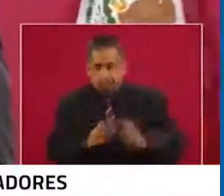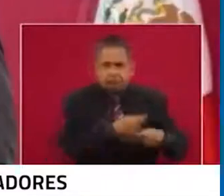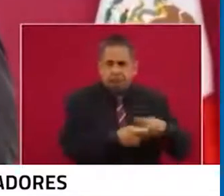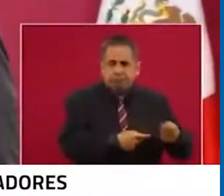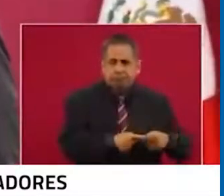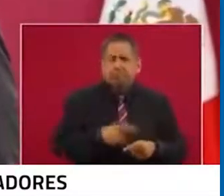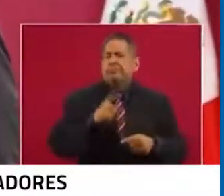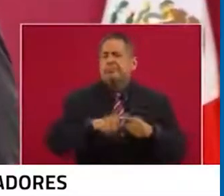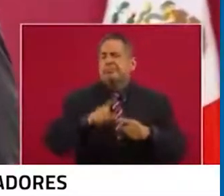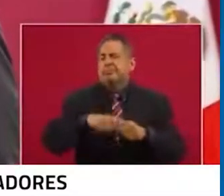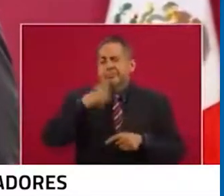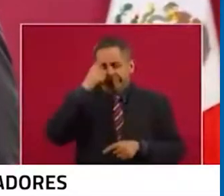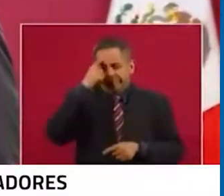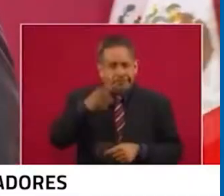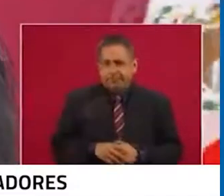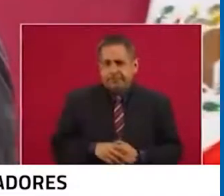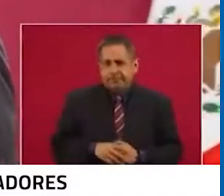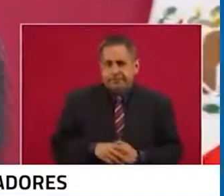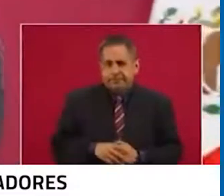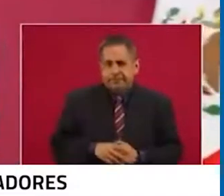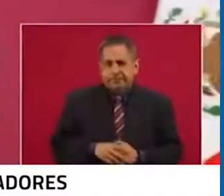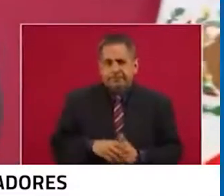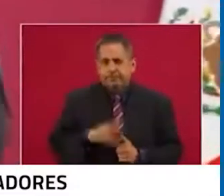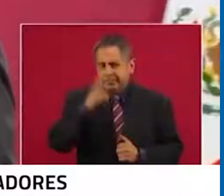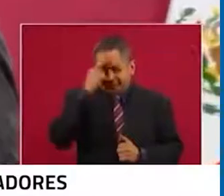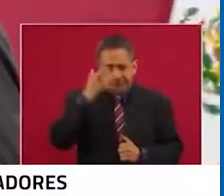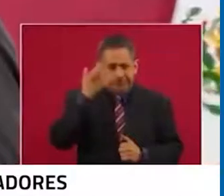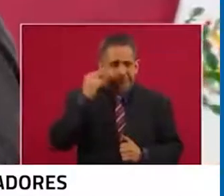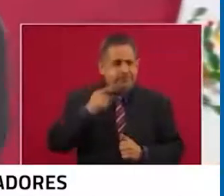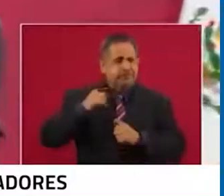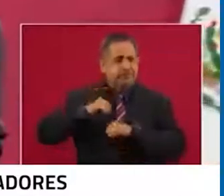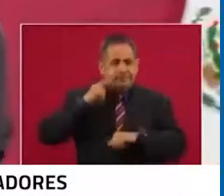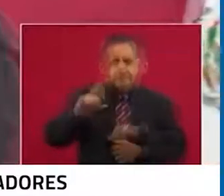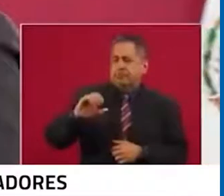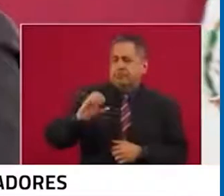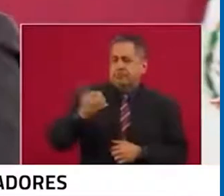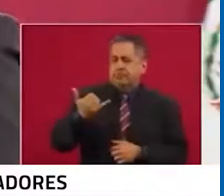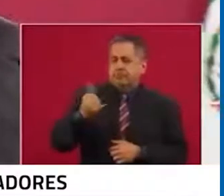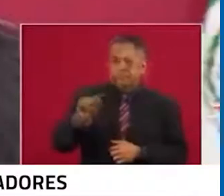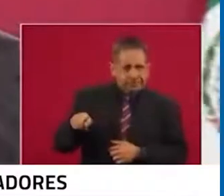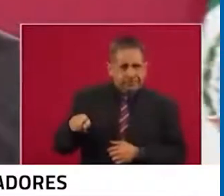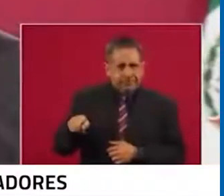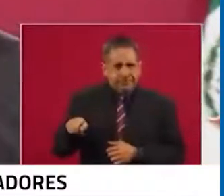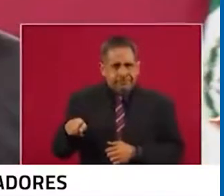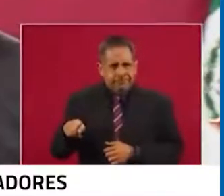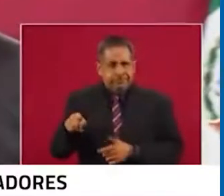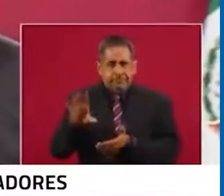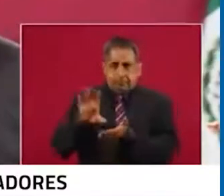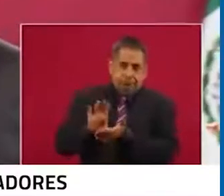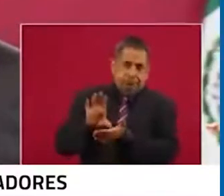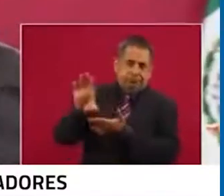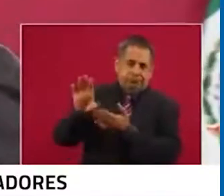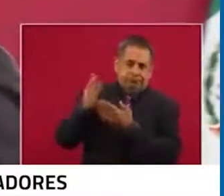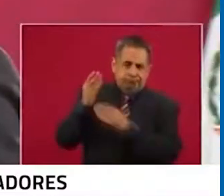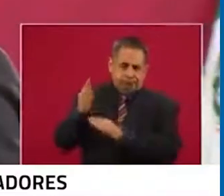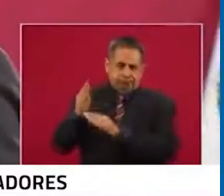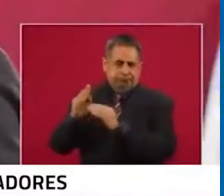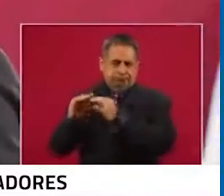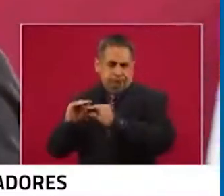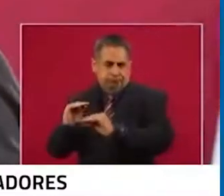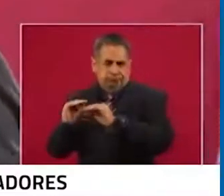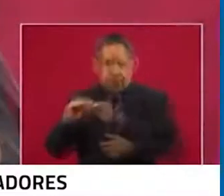manejaba o se le atribuía al CONACYT, porque eran fondos y